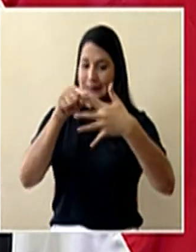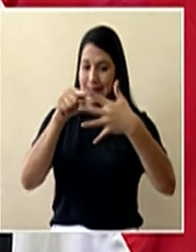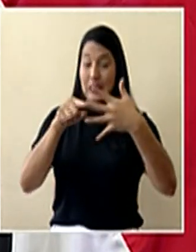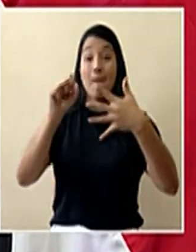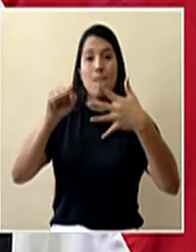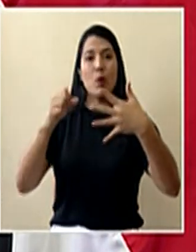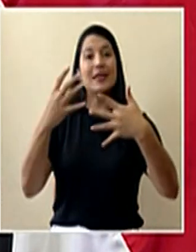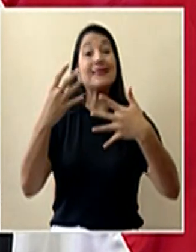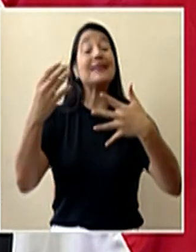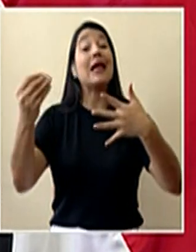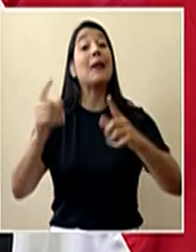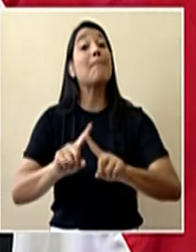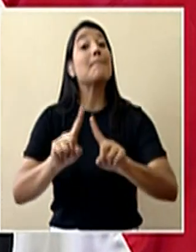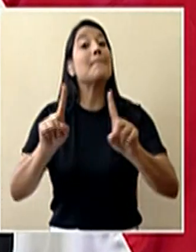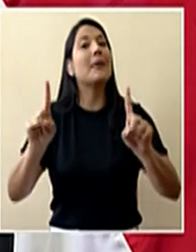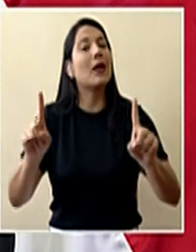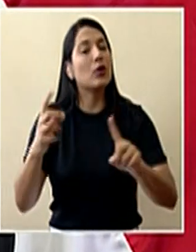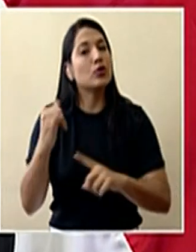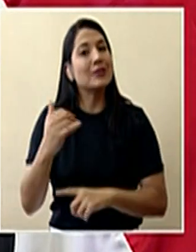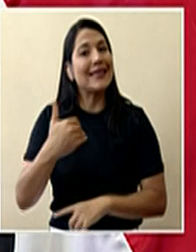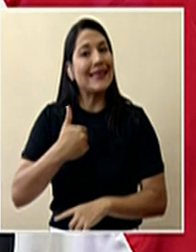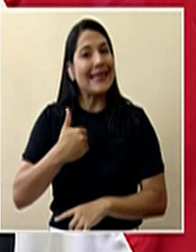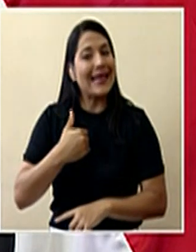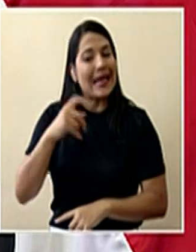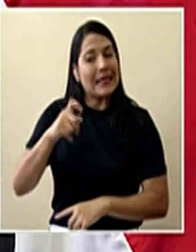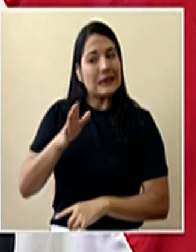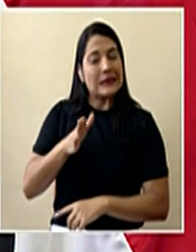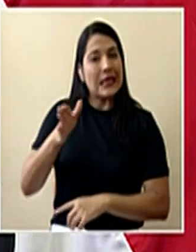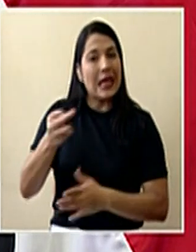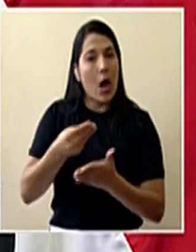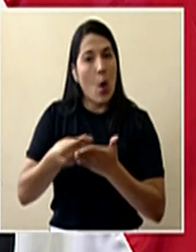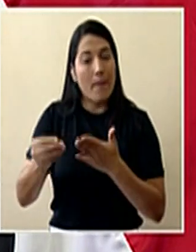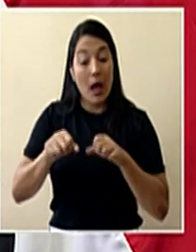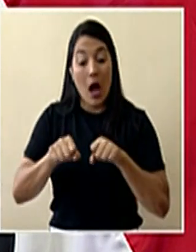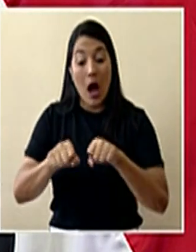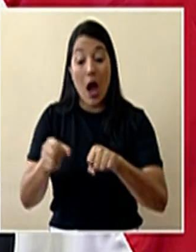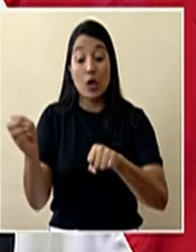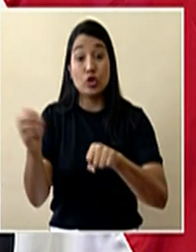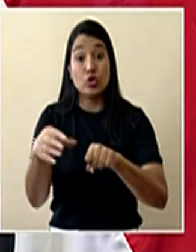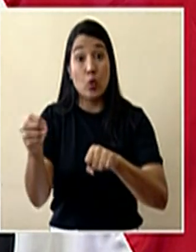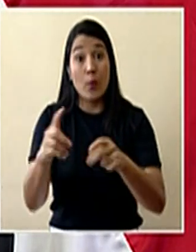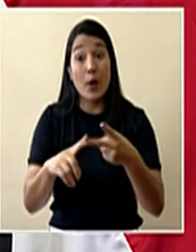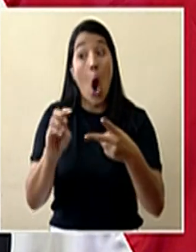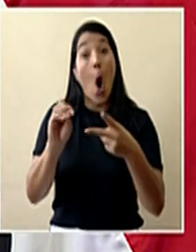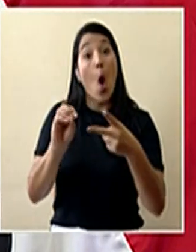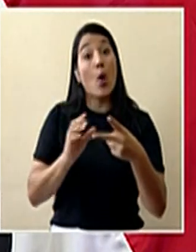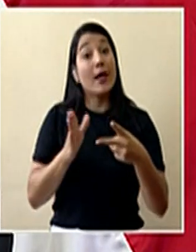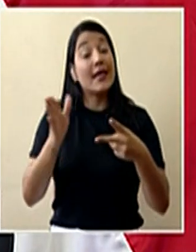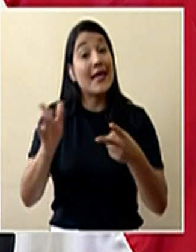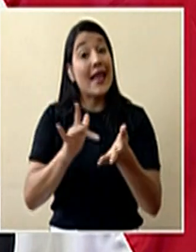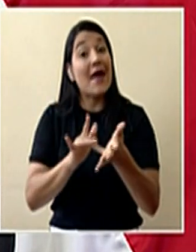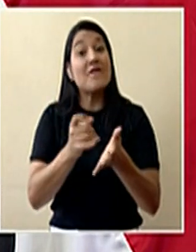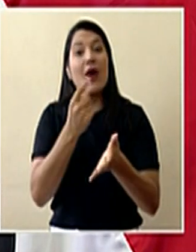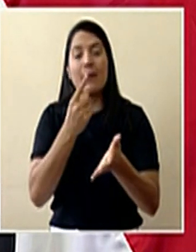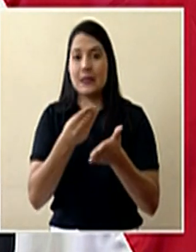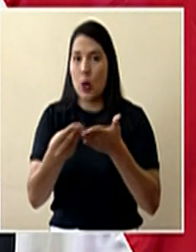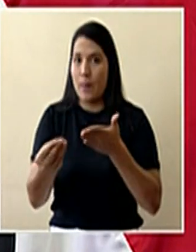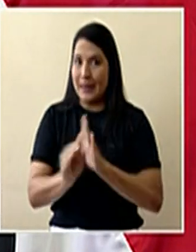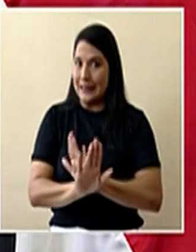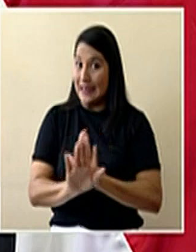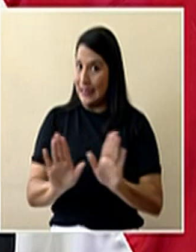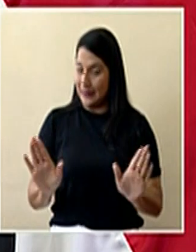circular es porque tengan la necesidad de hacer compra de alimentación o ir a la farmacia únicamente. Indudablemente